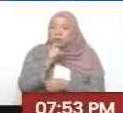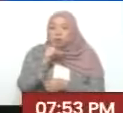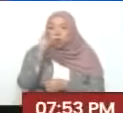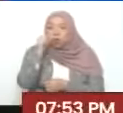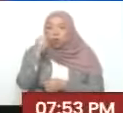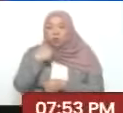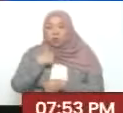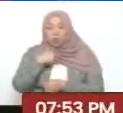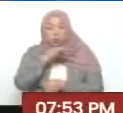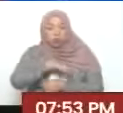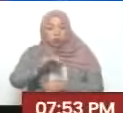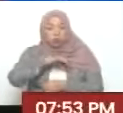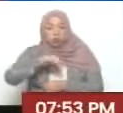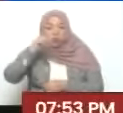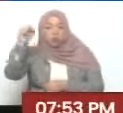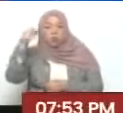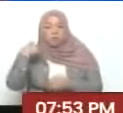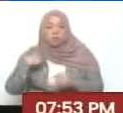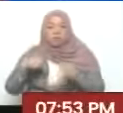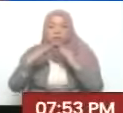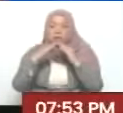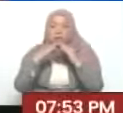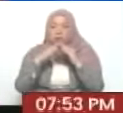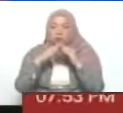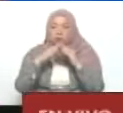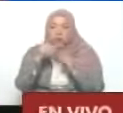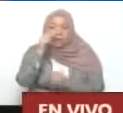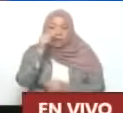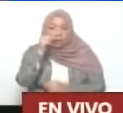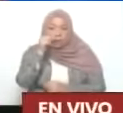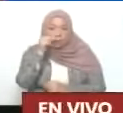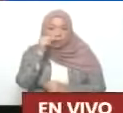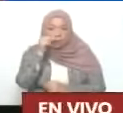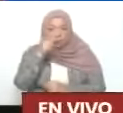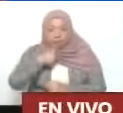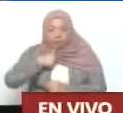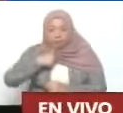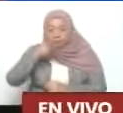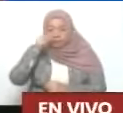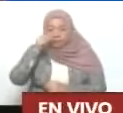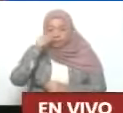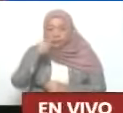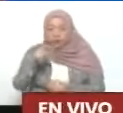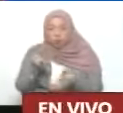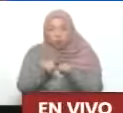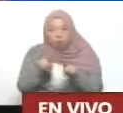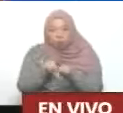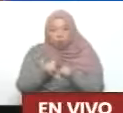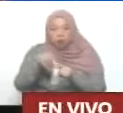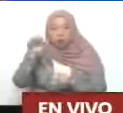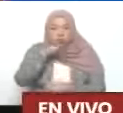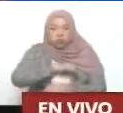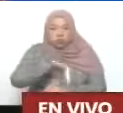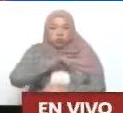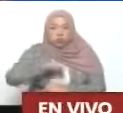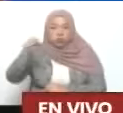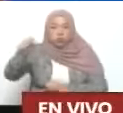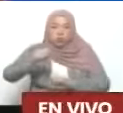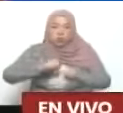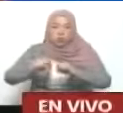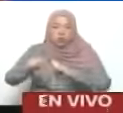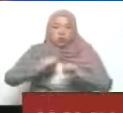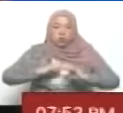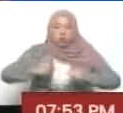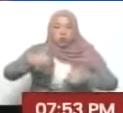izquierda. Mi hogar, mi papá, un hombre de izquierda, fundador del Movimiento Electoral del Pueblo